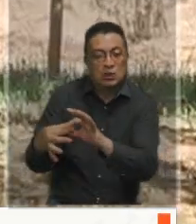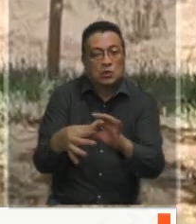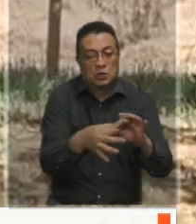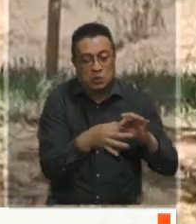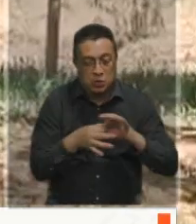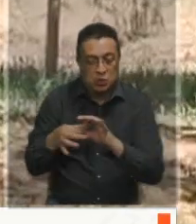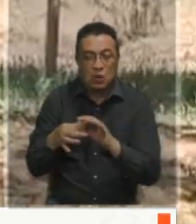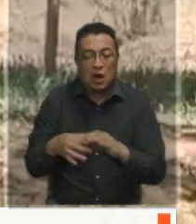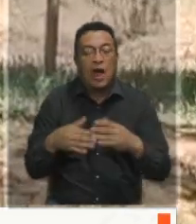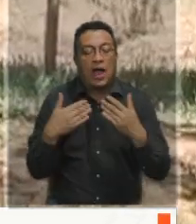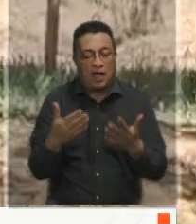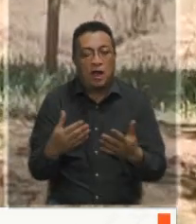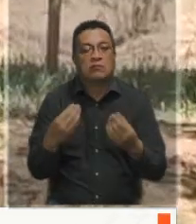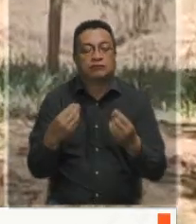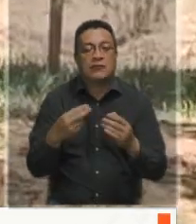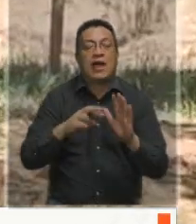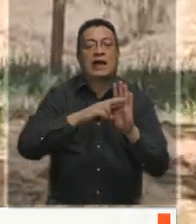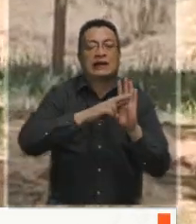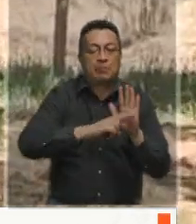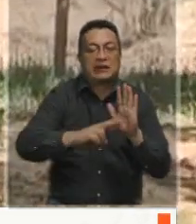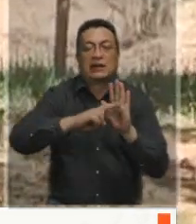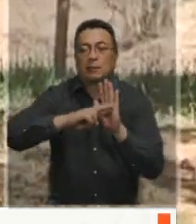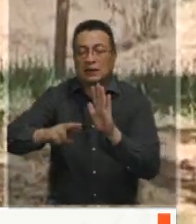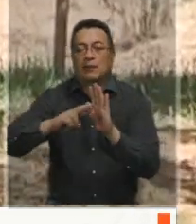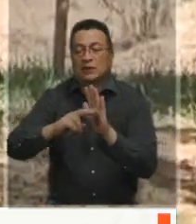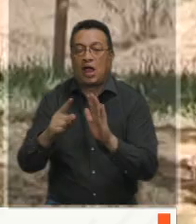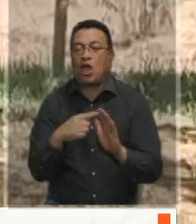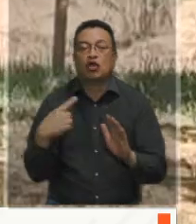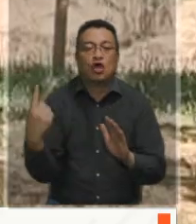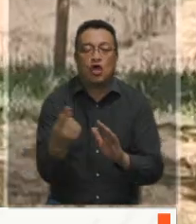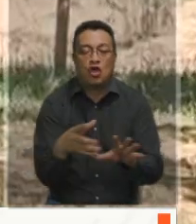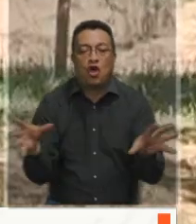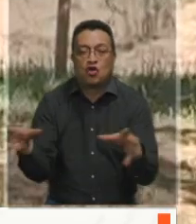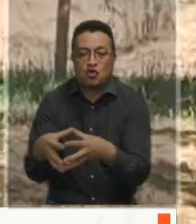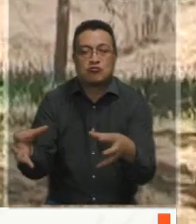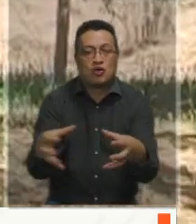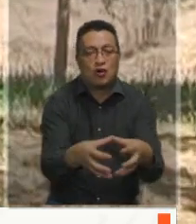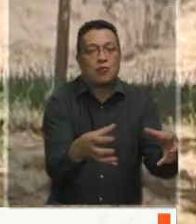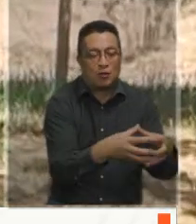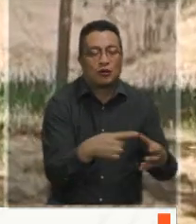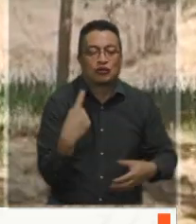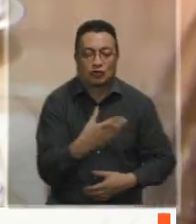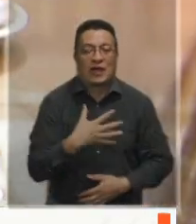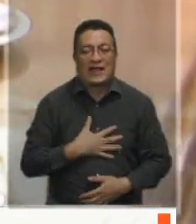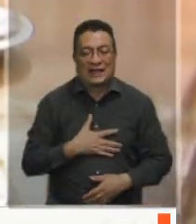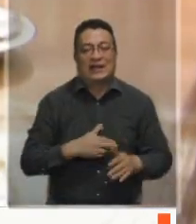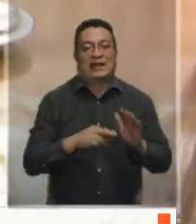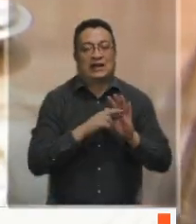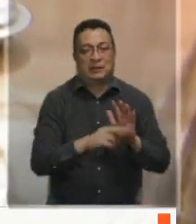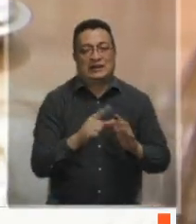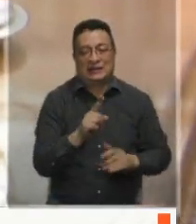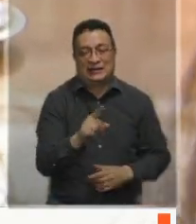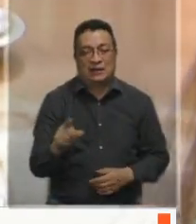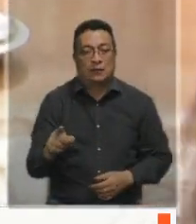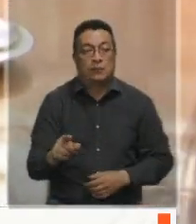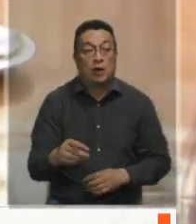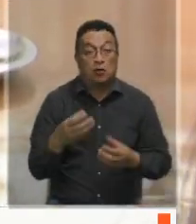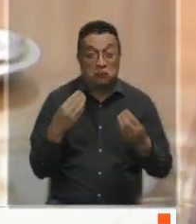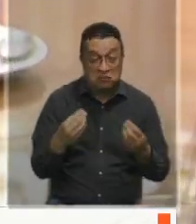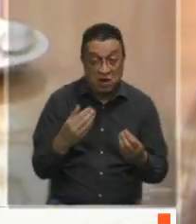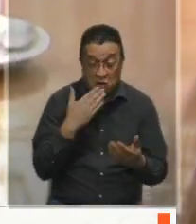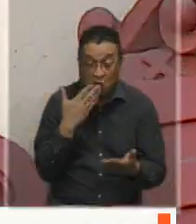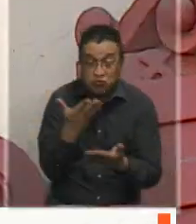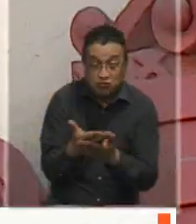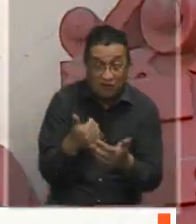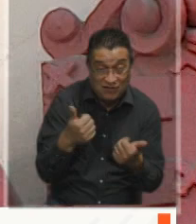dé sustento, representación a todos esos sectores que hoy día queremos representar. Ofertón o no, lo cierto es que la